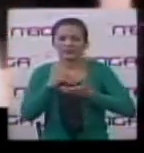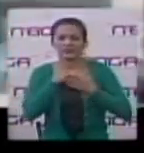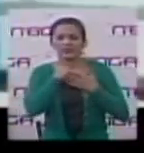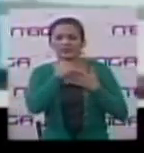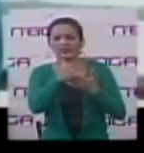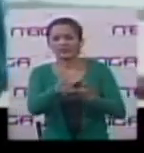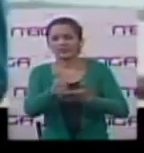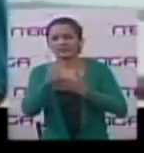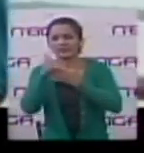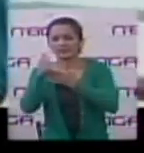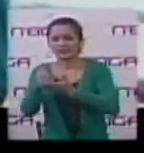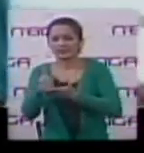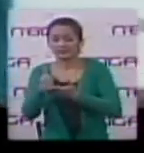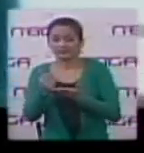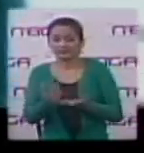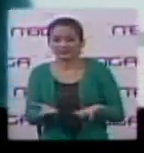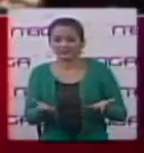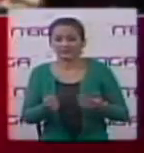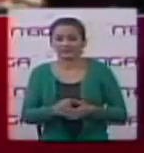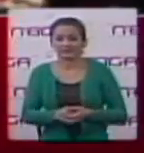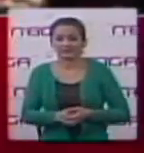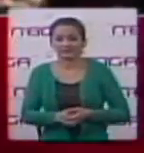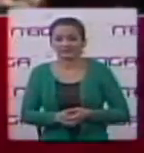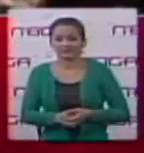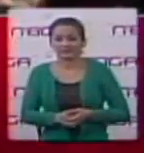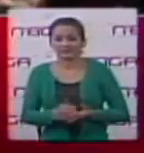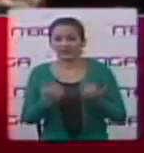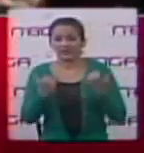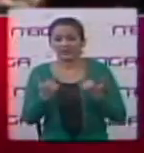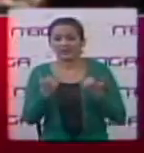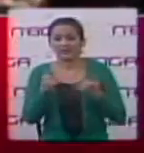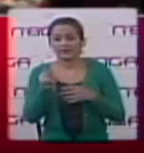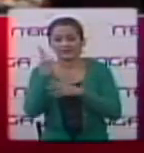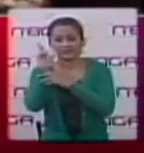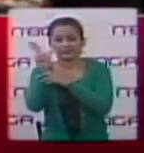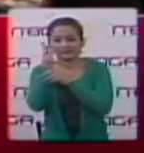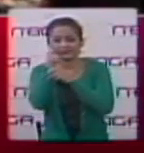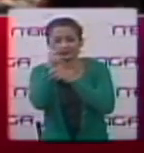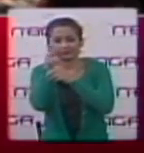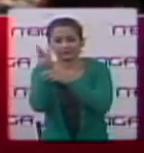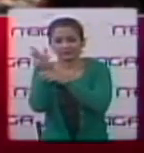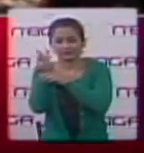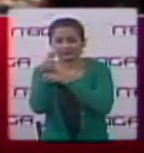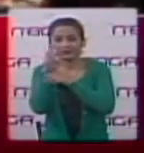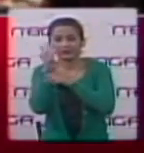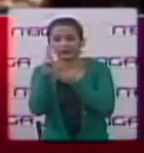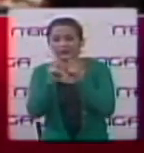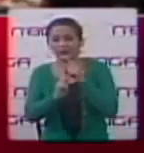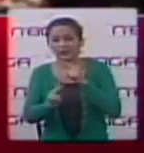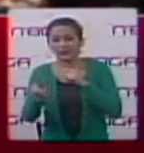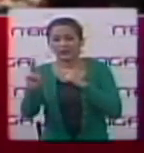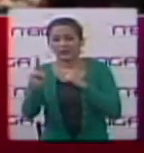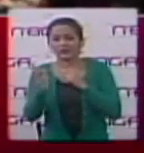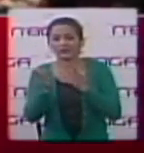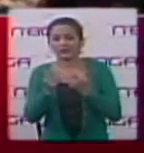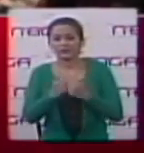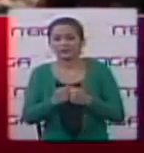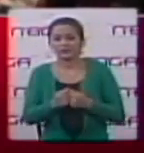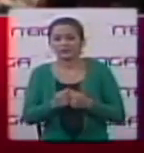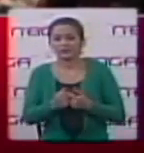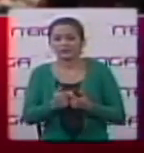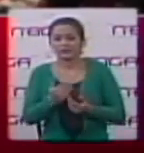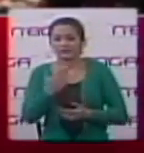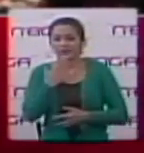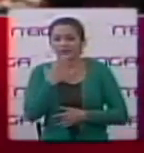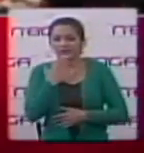ayudar pero también dando una mejor imagen Bueno estamos grabando acá en 4k este año porque nos nosotros no sacamos un comercial para